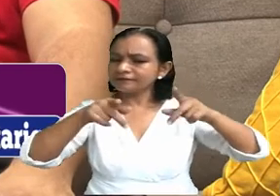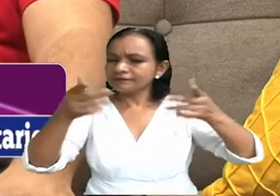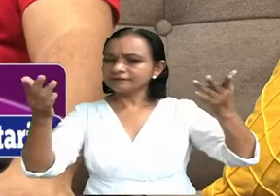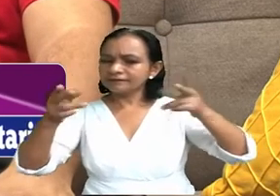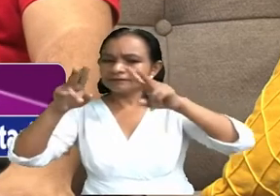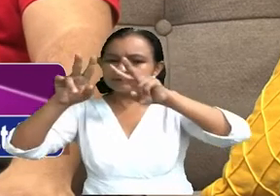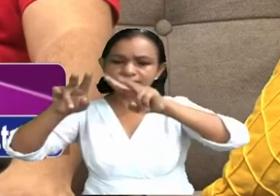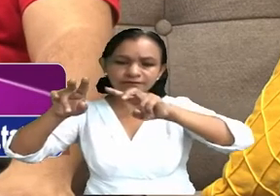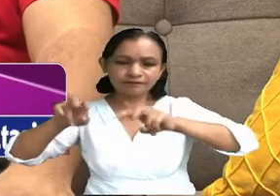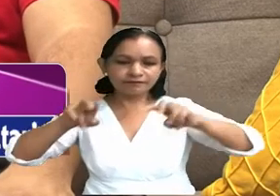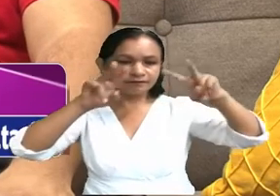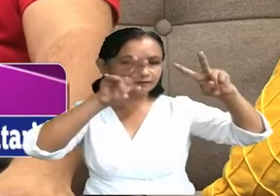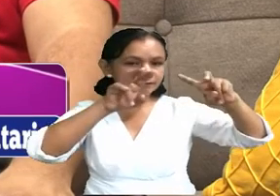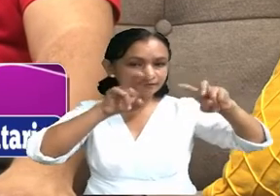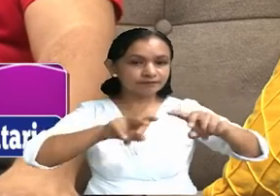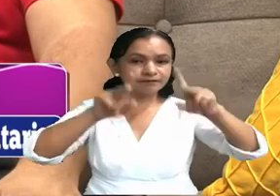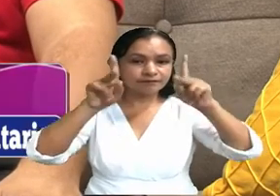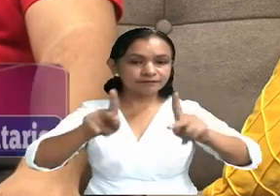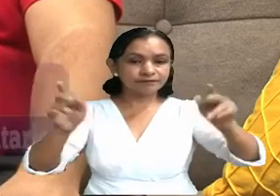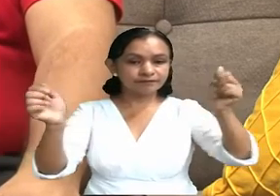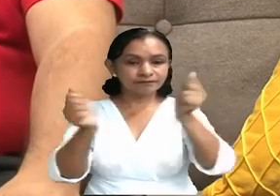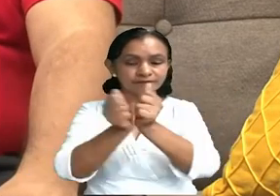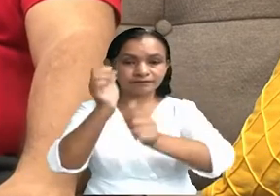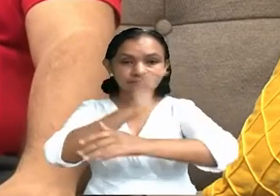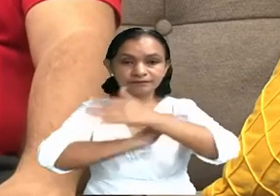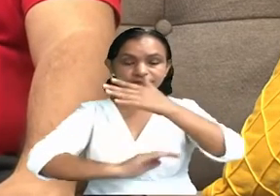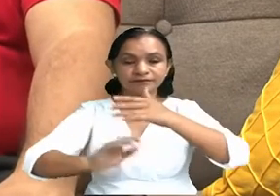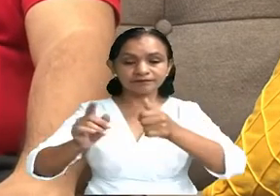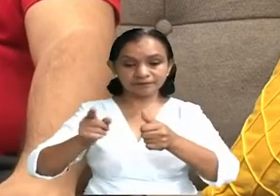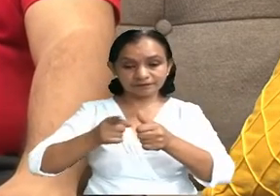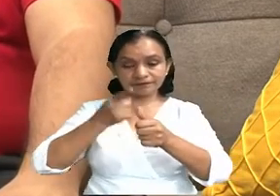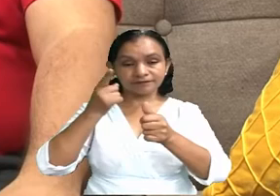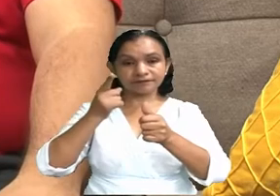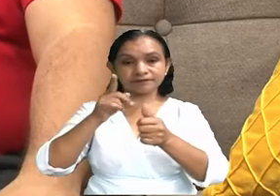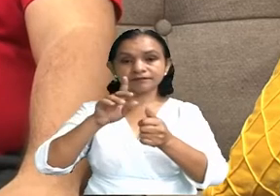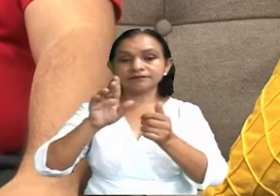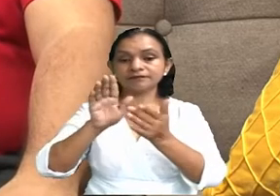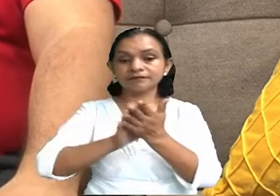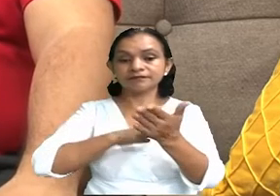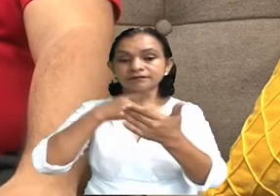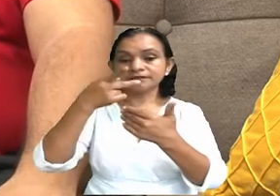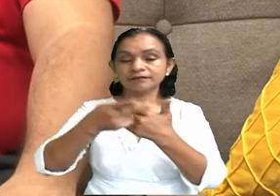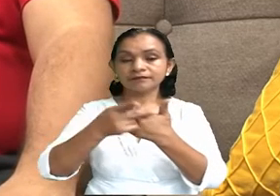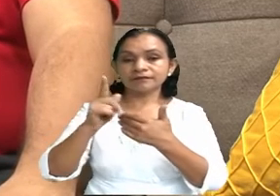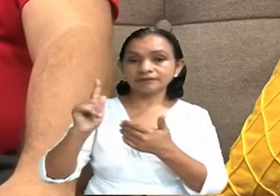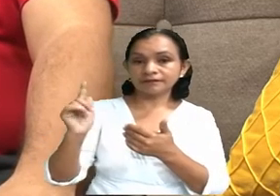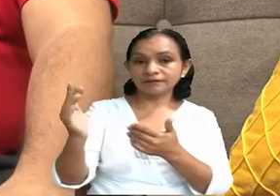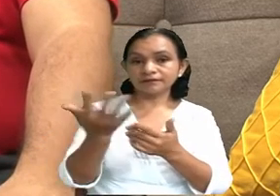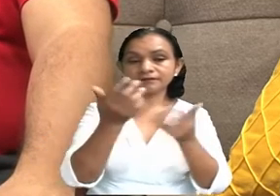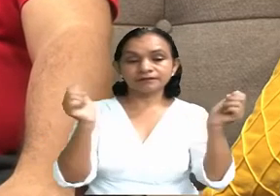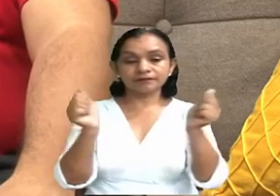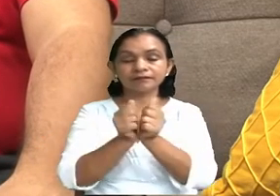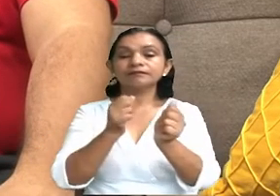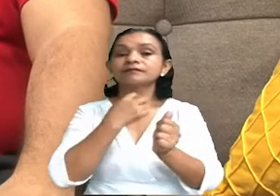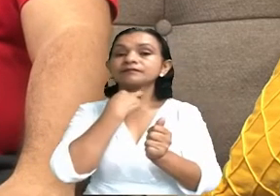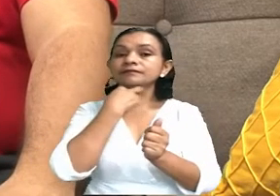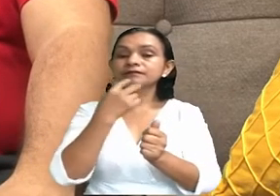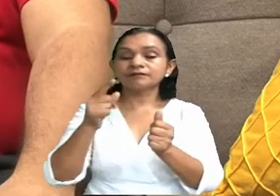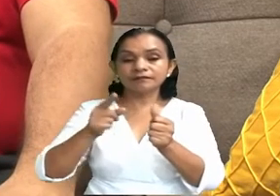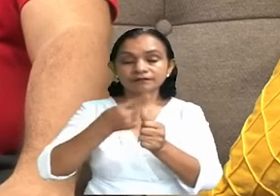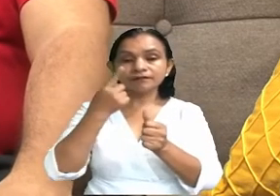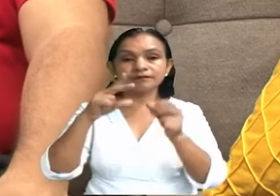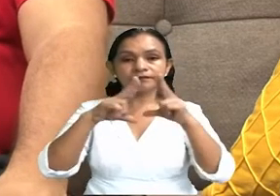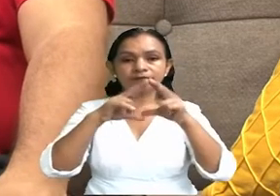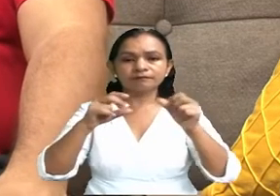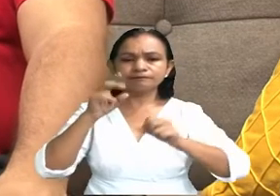discapacidad, que luego dio origen, lugar al programa Todos con Vos, se vio que en Nicaragua se hacía